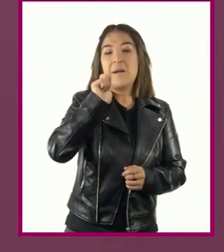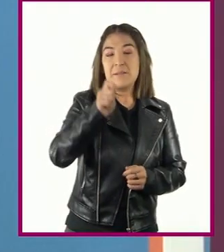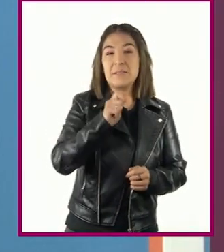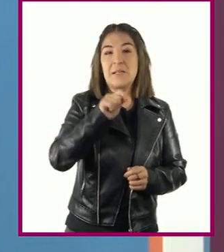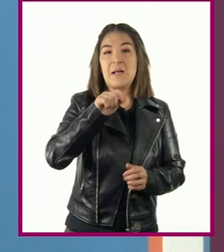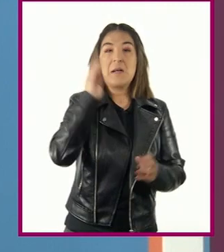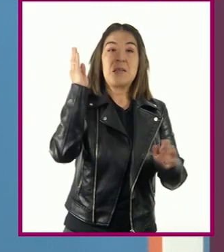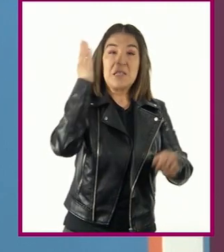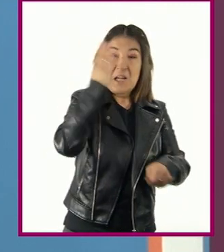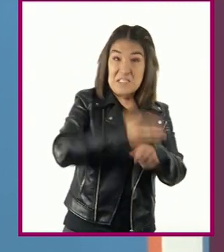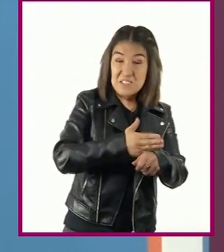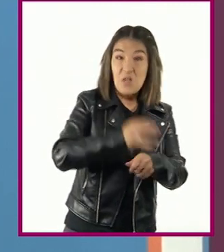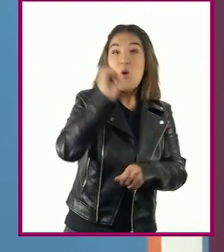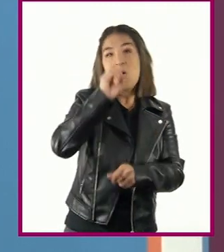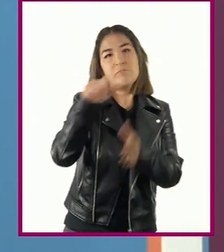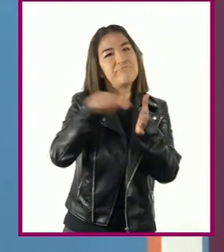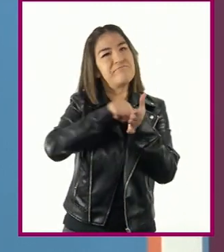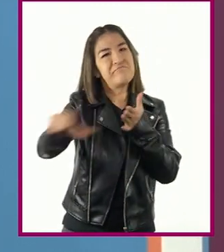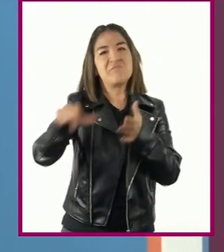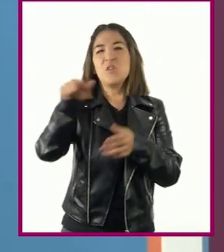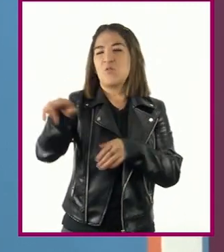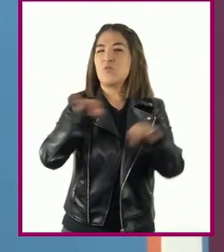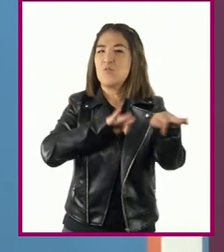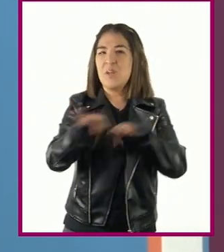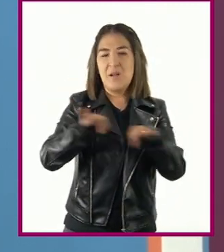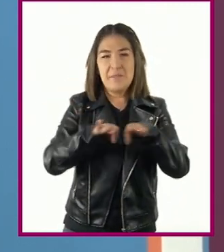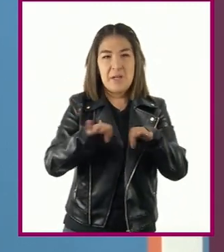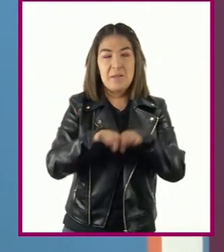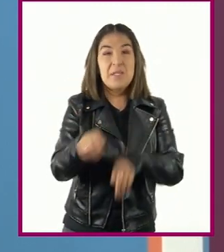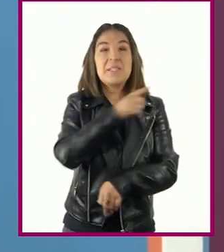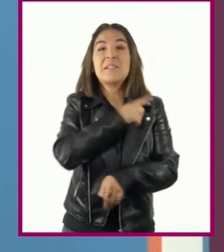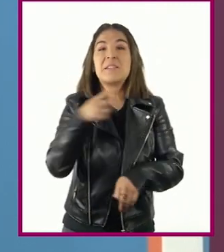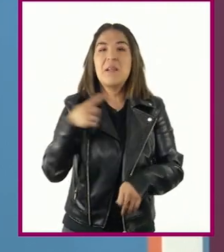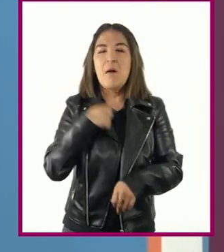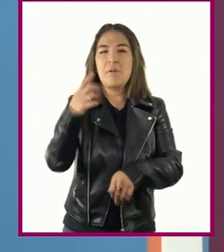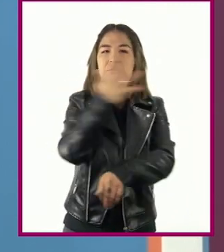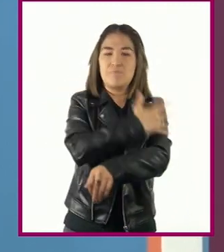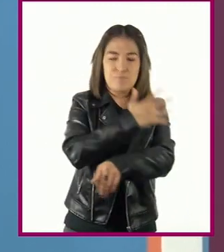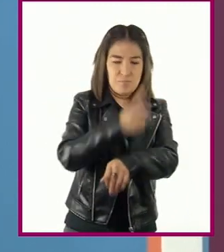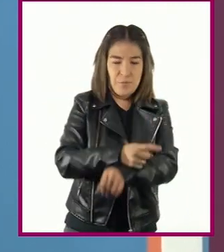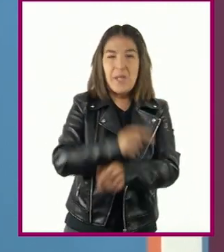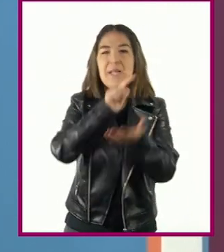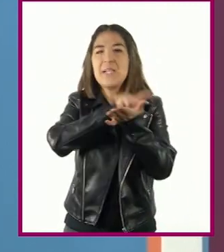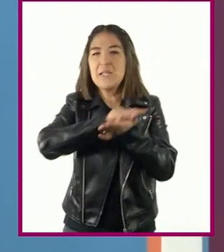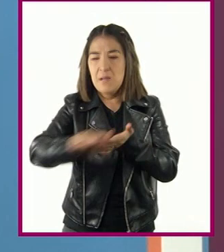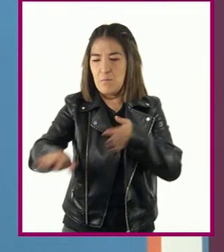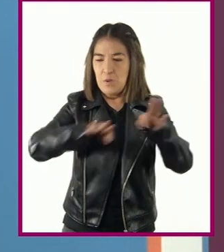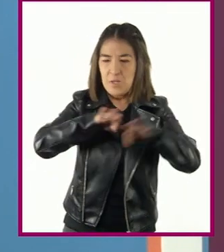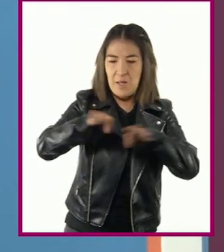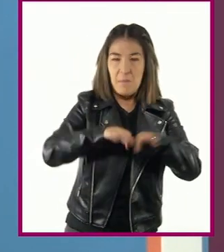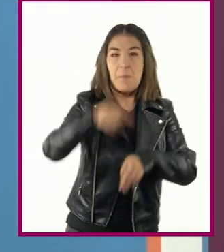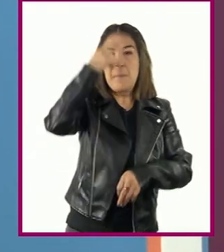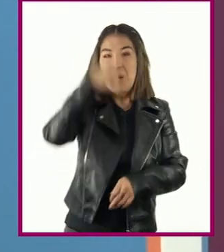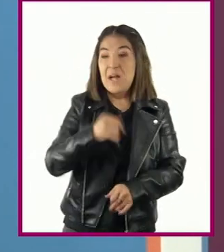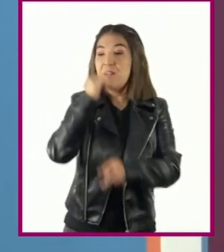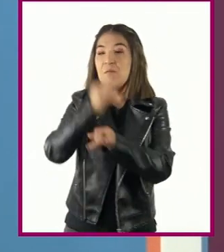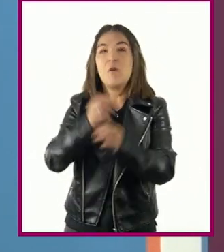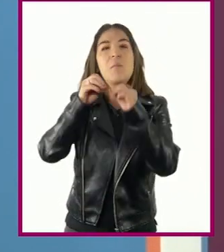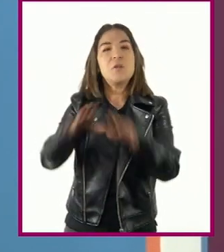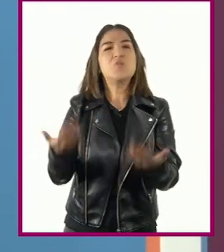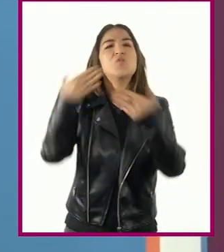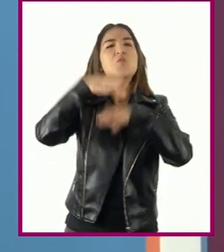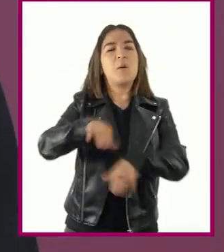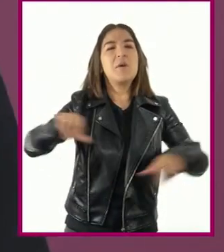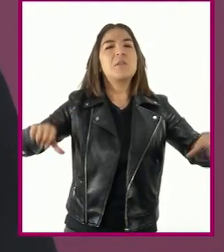la separación del cargo. Actuar con transparencia y mostrar disposición para informar sobre